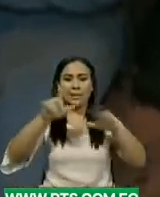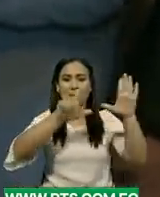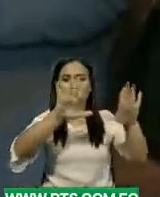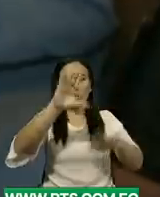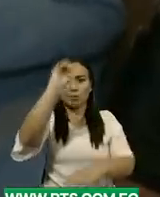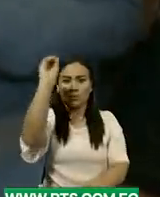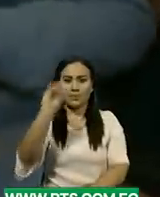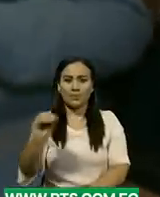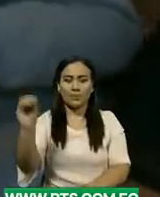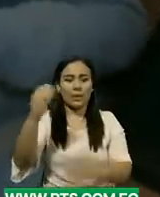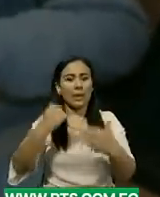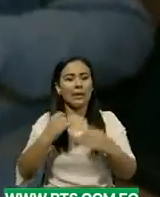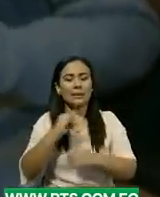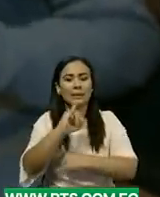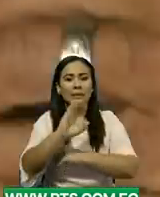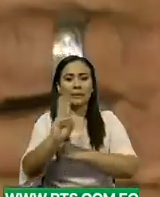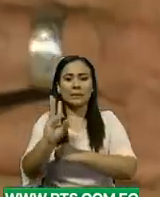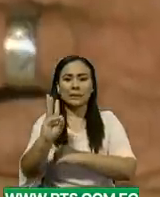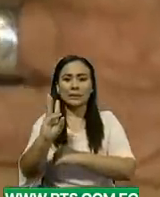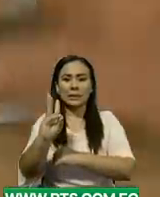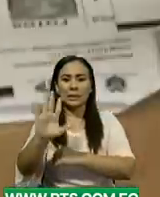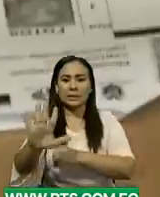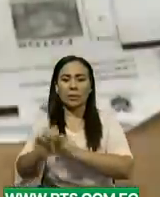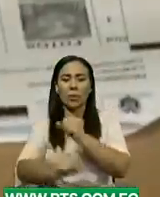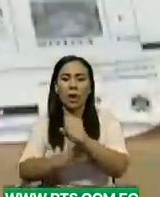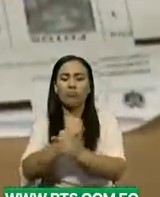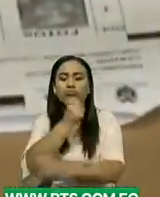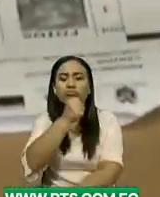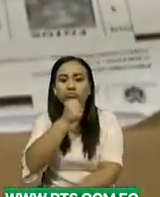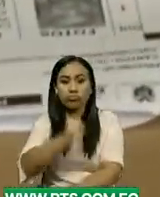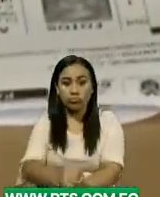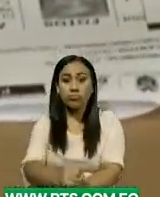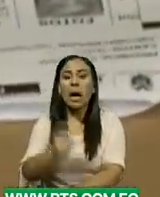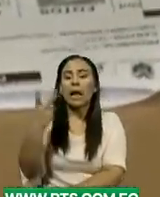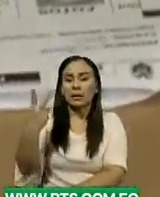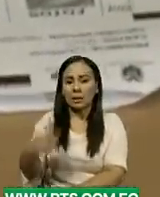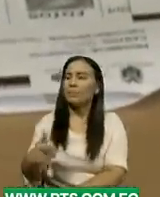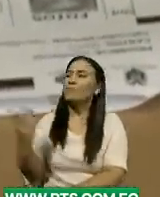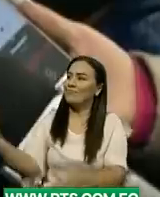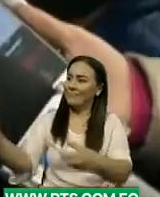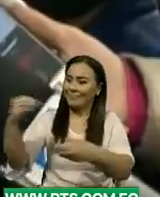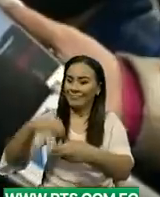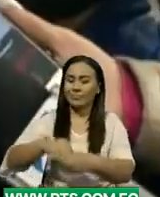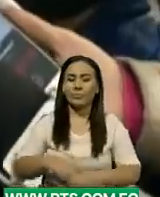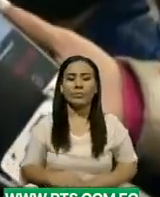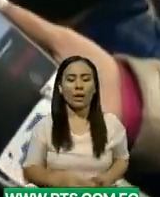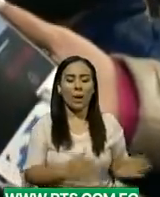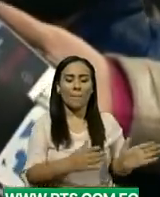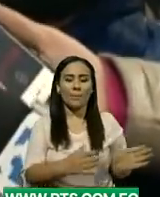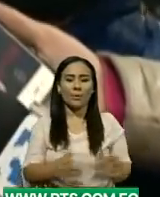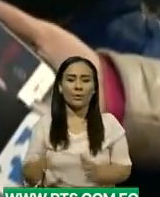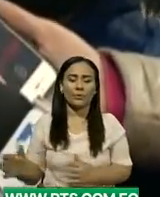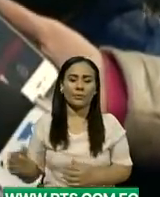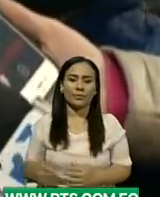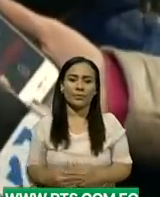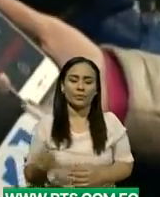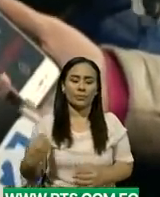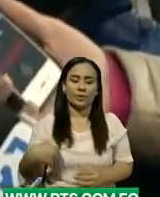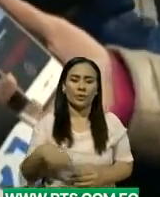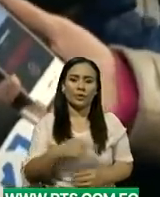y mayores de 65 años de edad, se beneficiaron de este proyecto incluyente. Vamos llevando